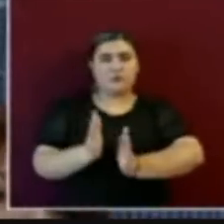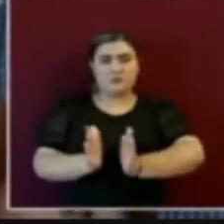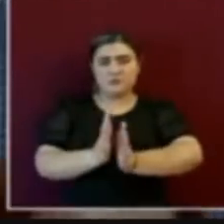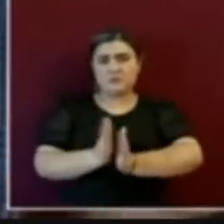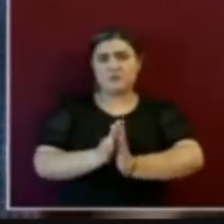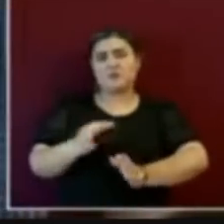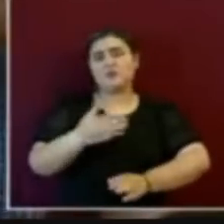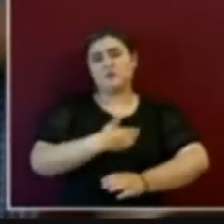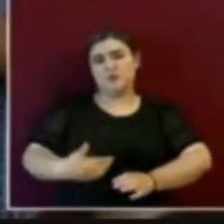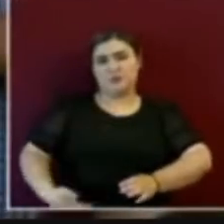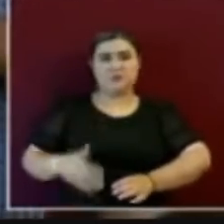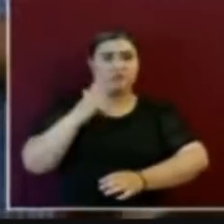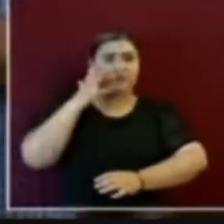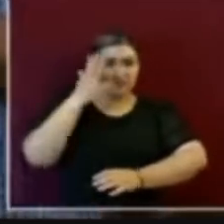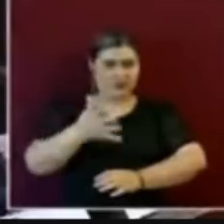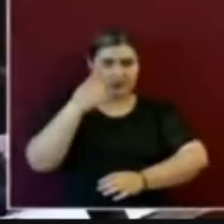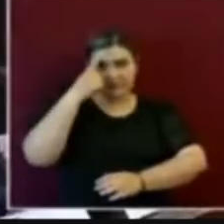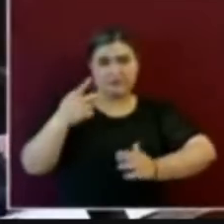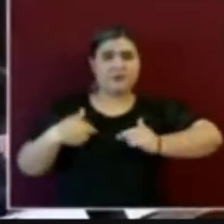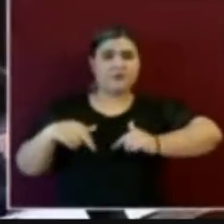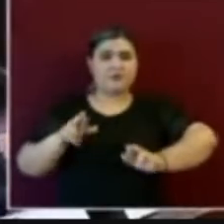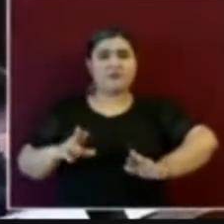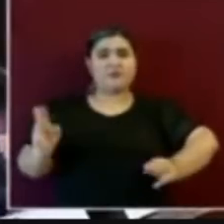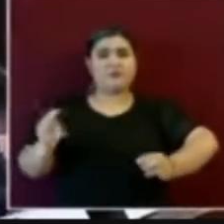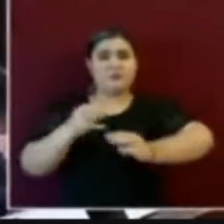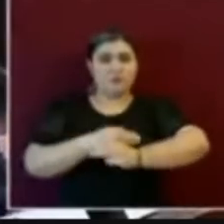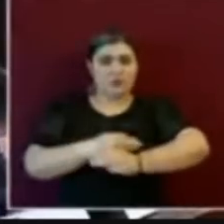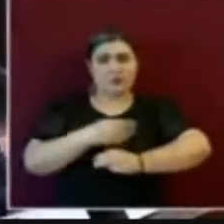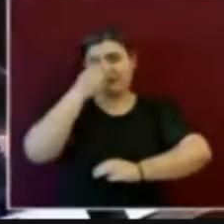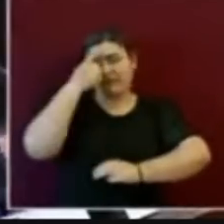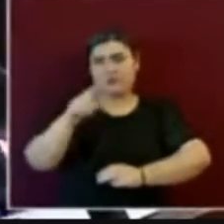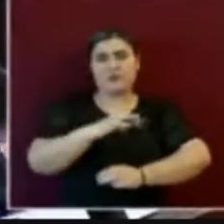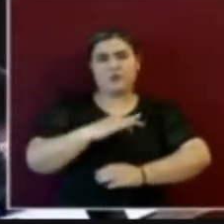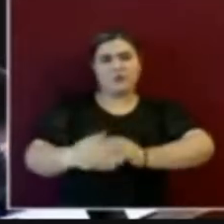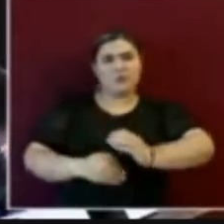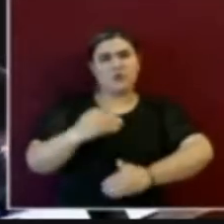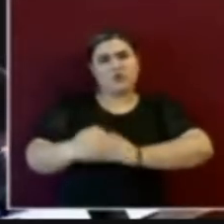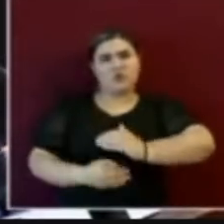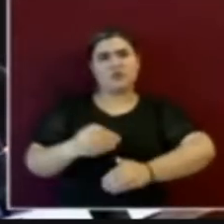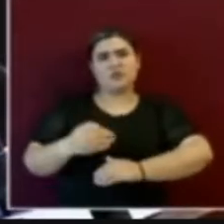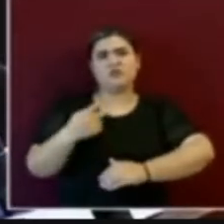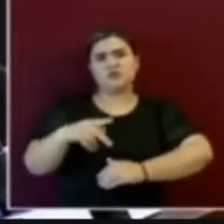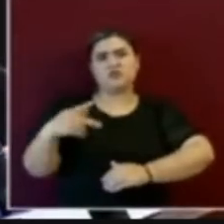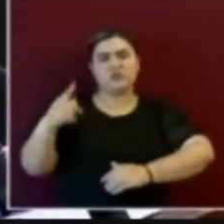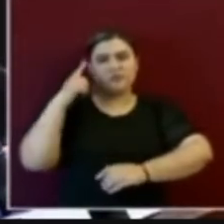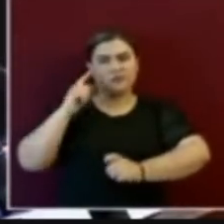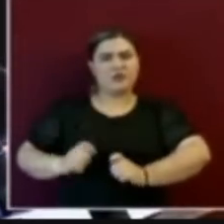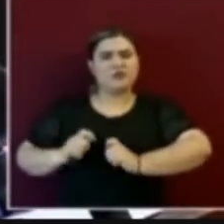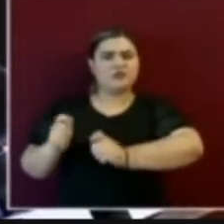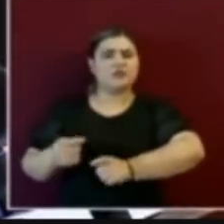candidato que finalmente representará a Morena en el proceso de sucesión